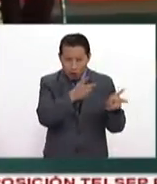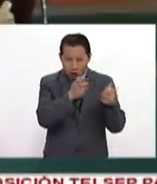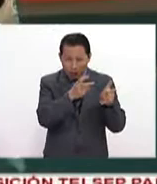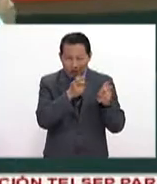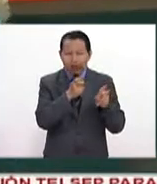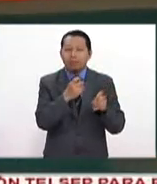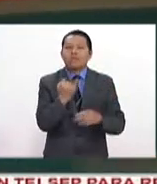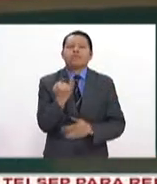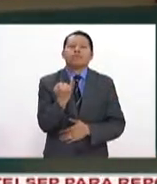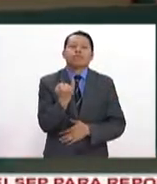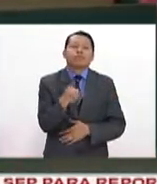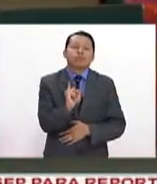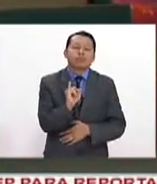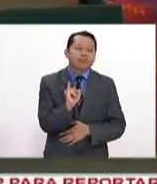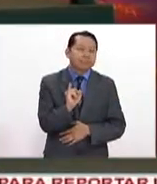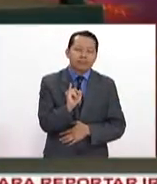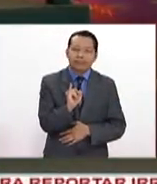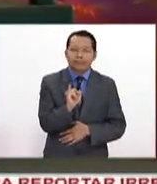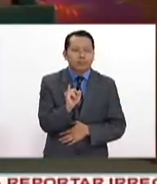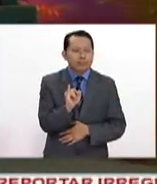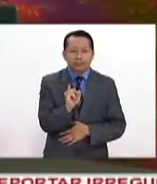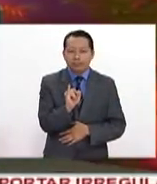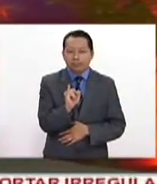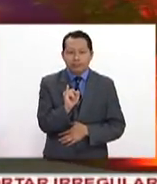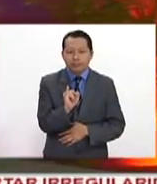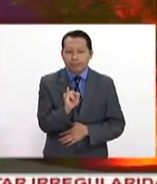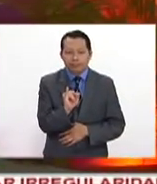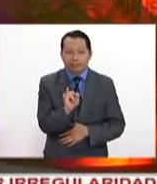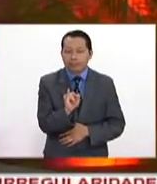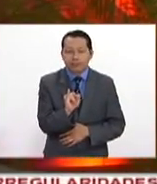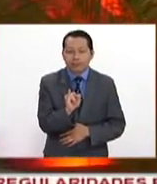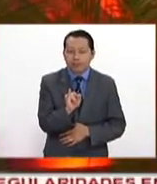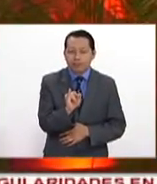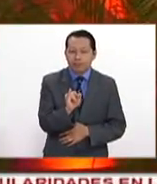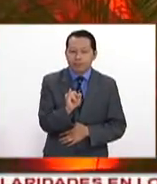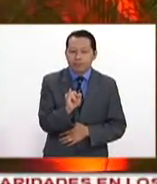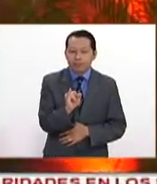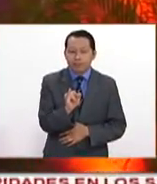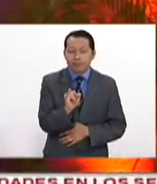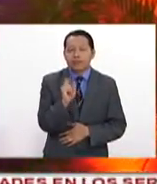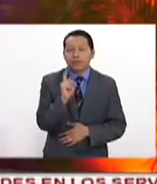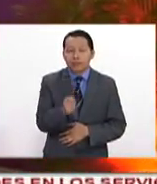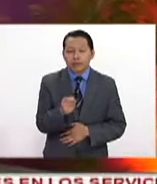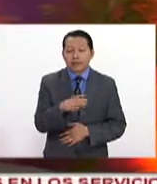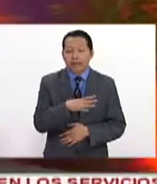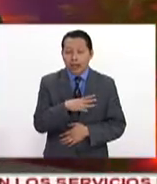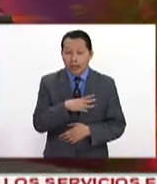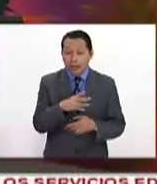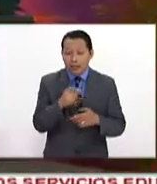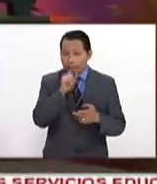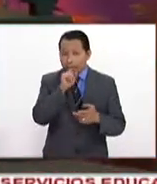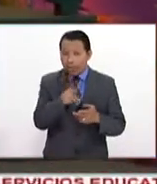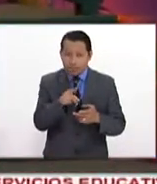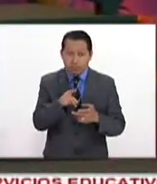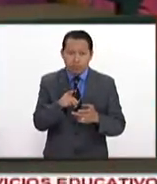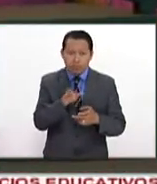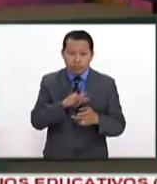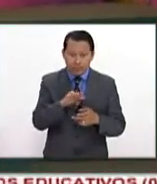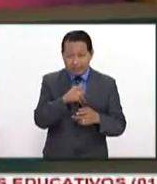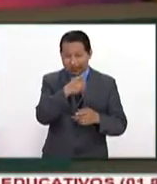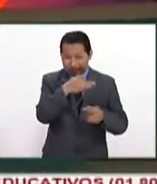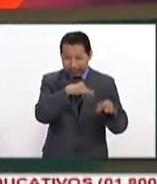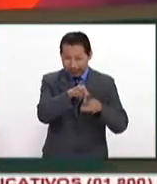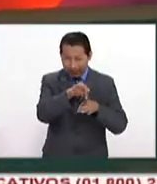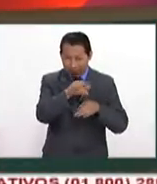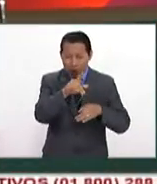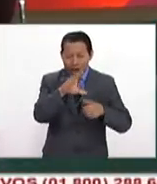cosa más poco realista que analizar la generación de empleo en América del Norte